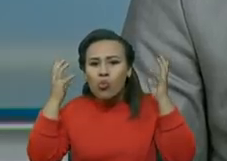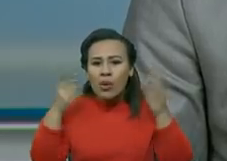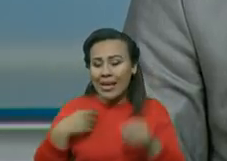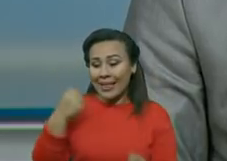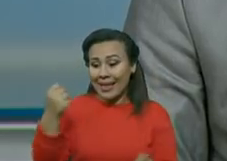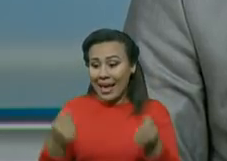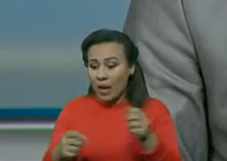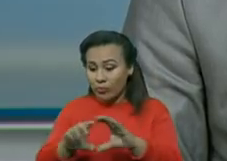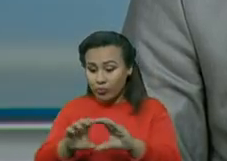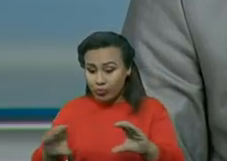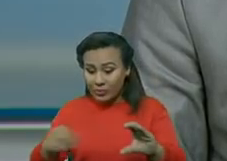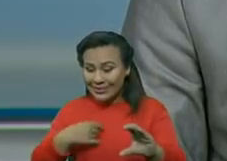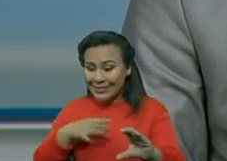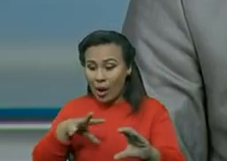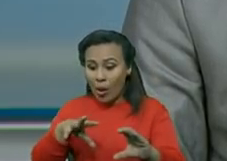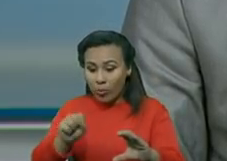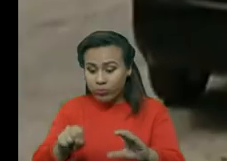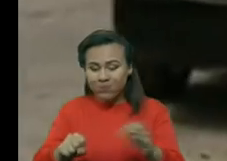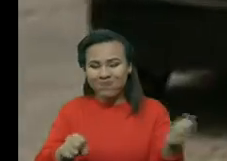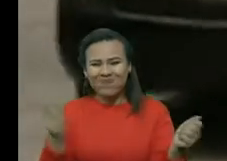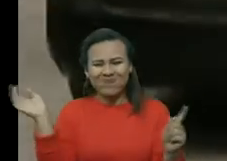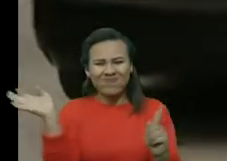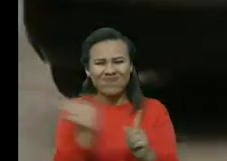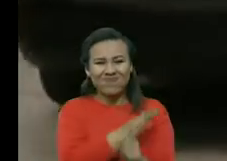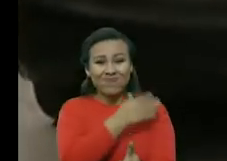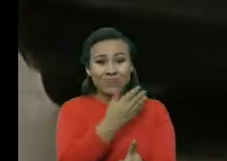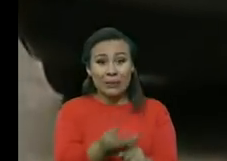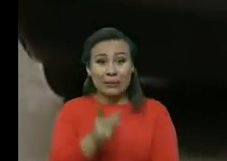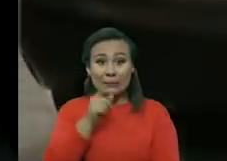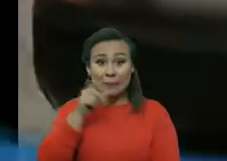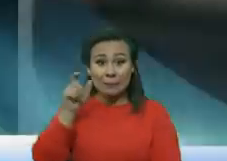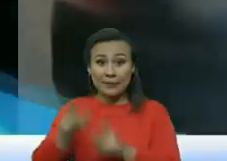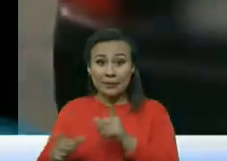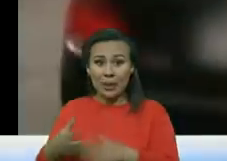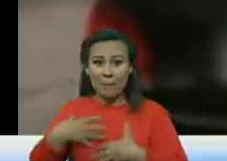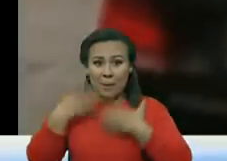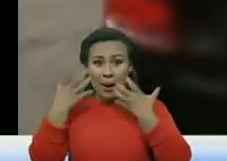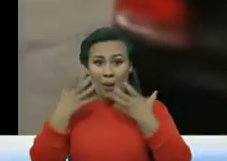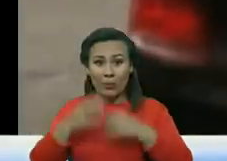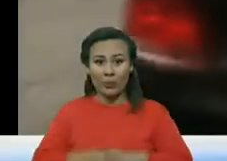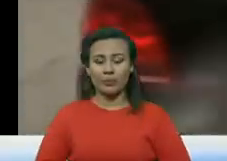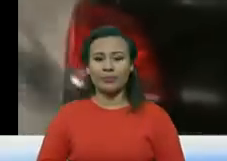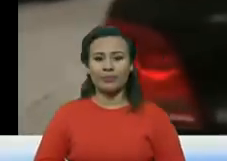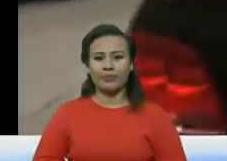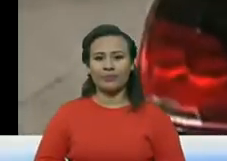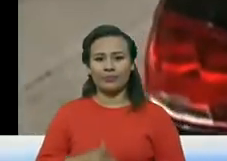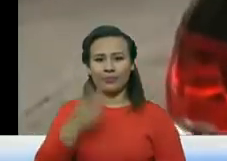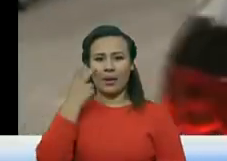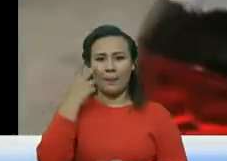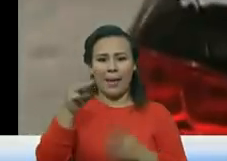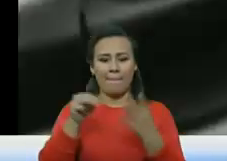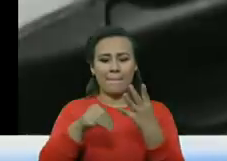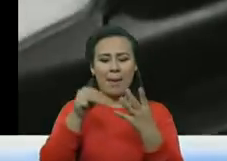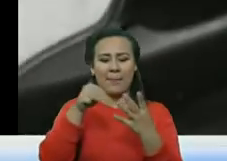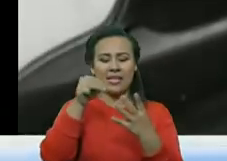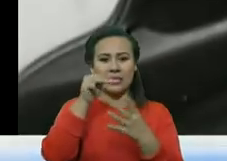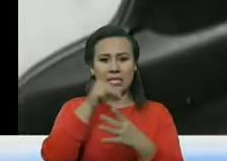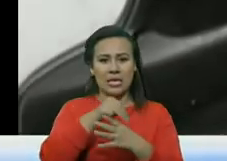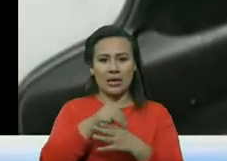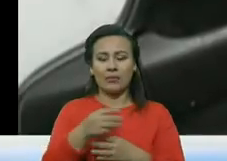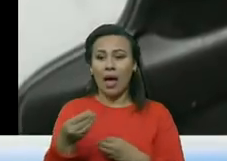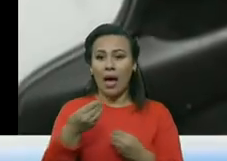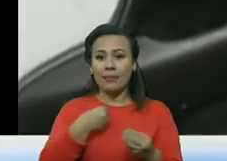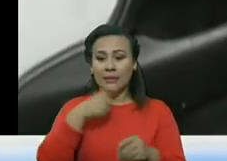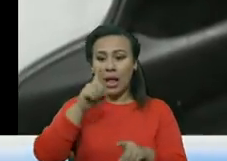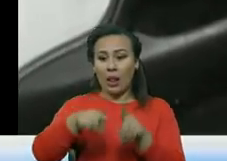Aquí los detalles. El hecho ocurrió en Mapasingue Oeste. Según versiones